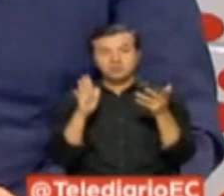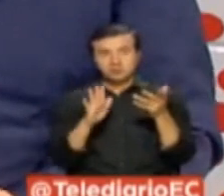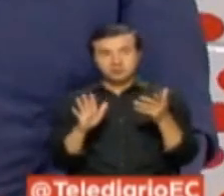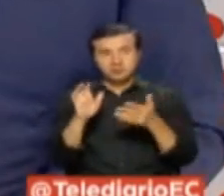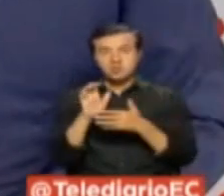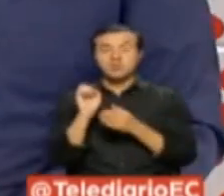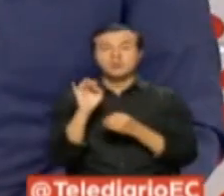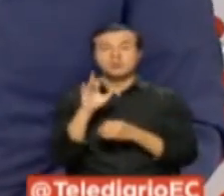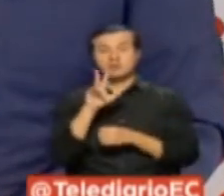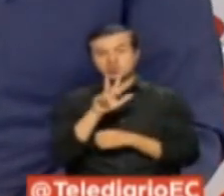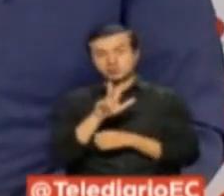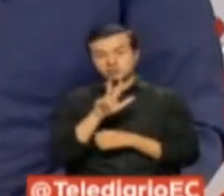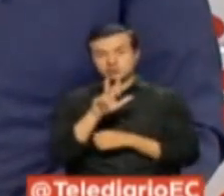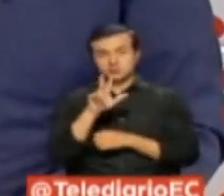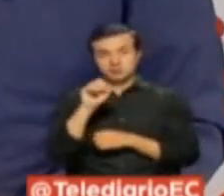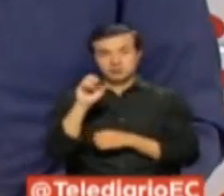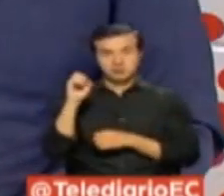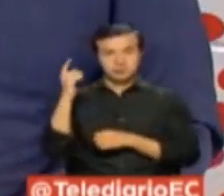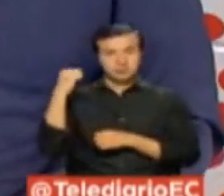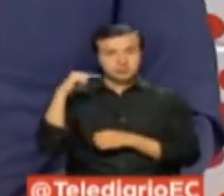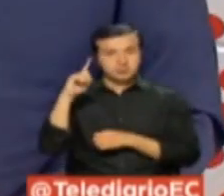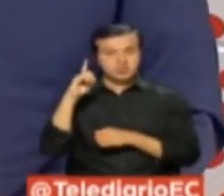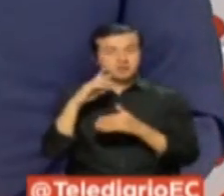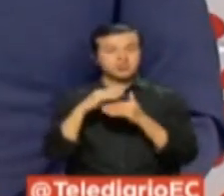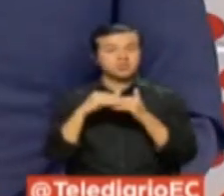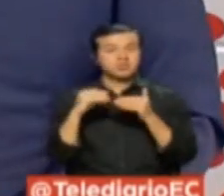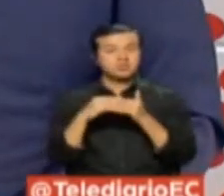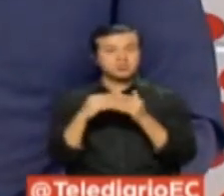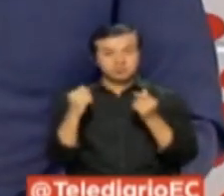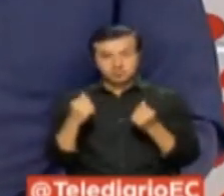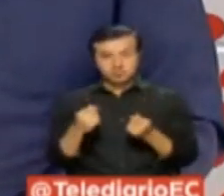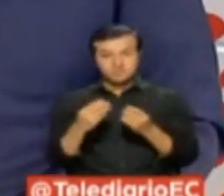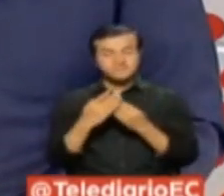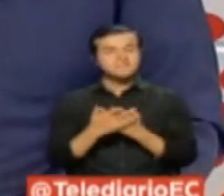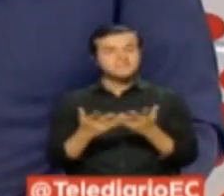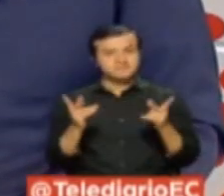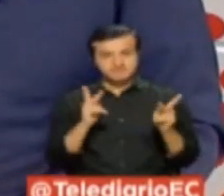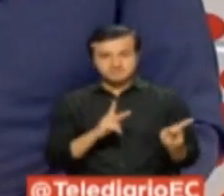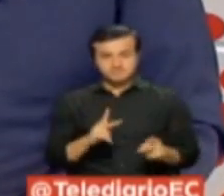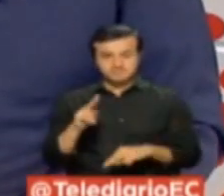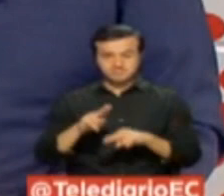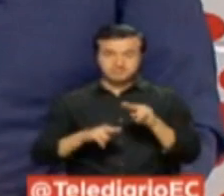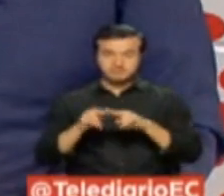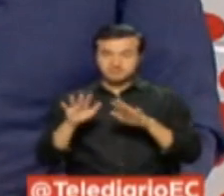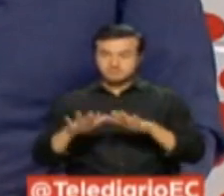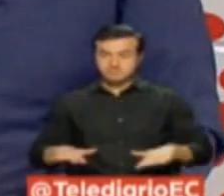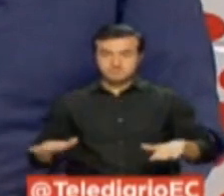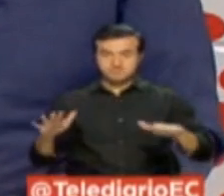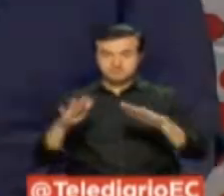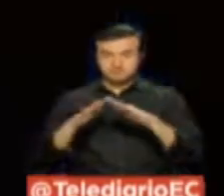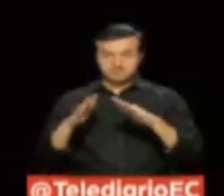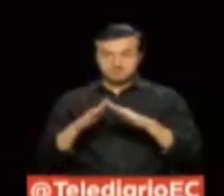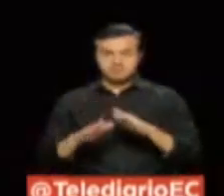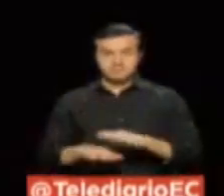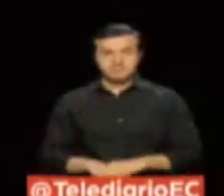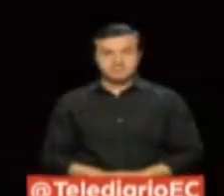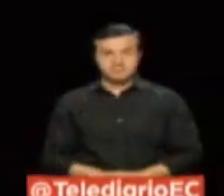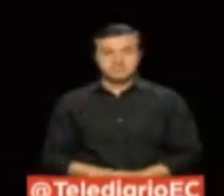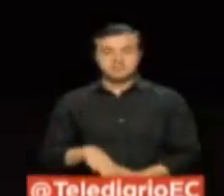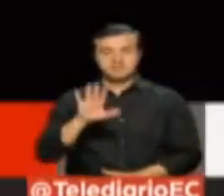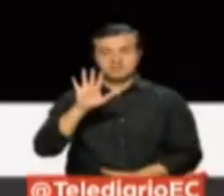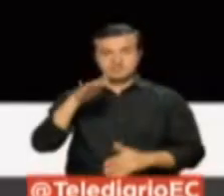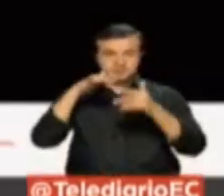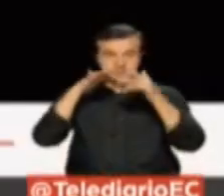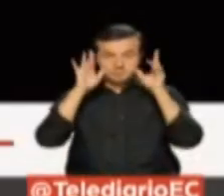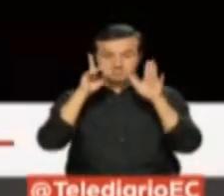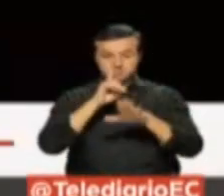por 300 millones de dólares y que serán destinados al plan Casa para Todos. El día 5 de diciembre,